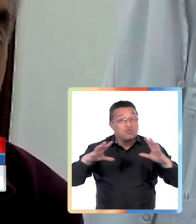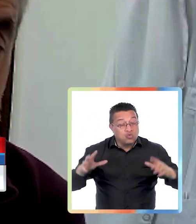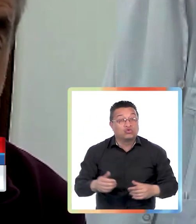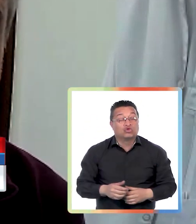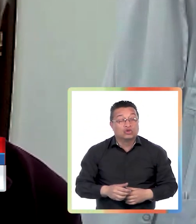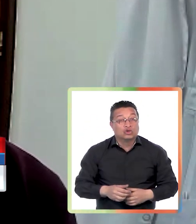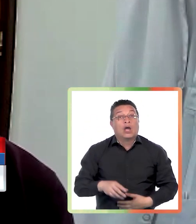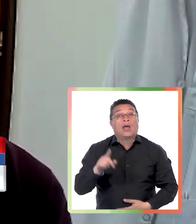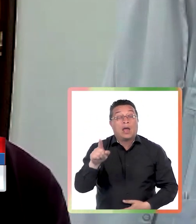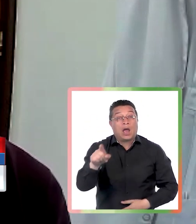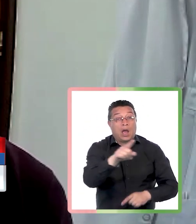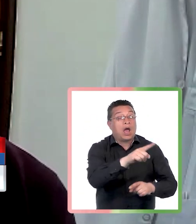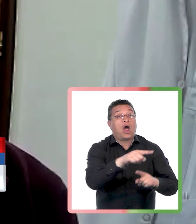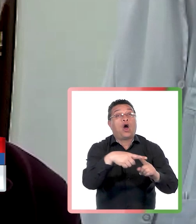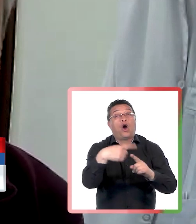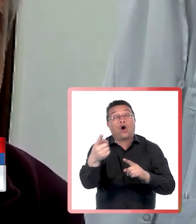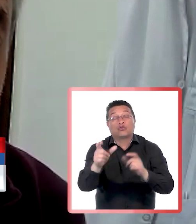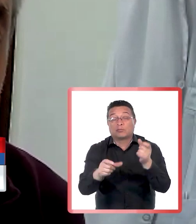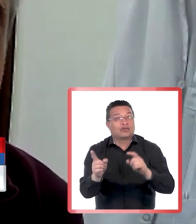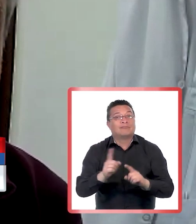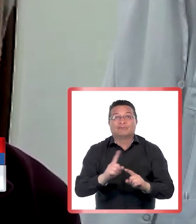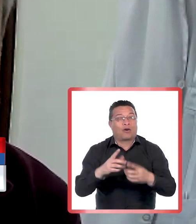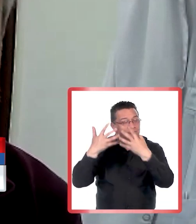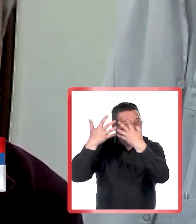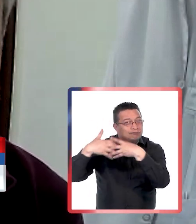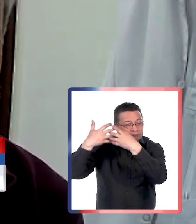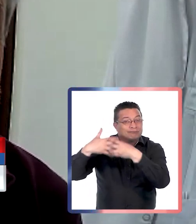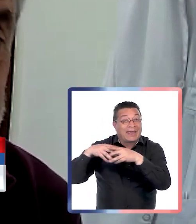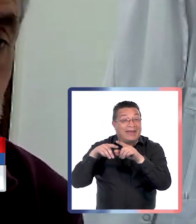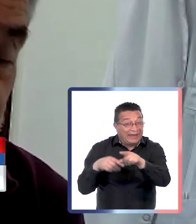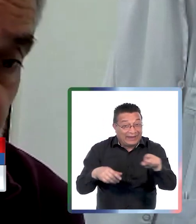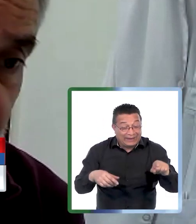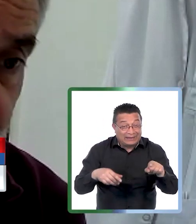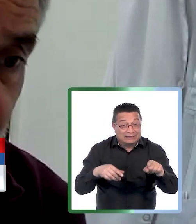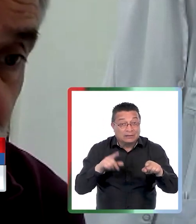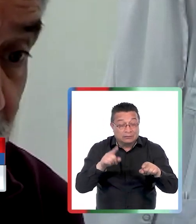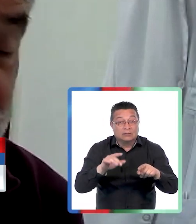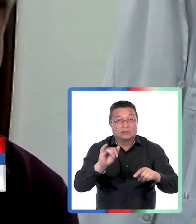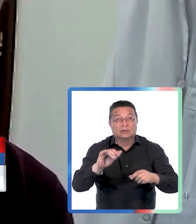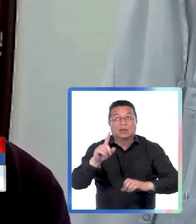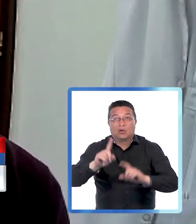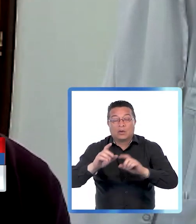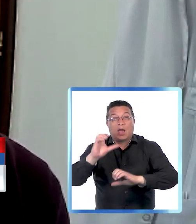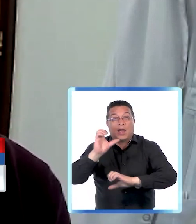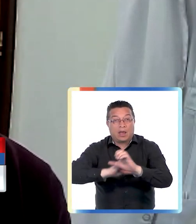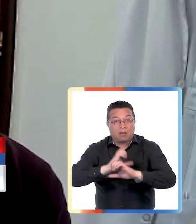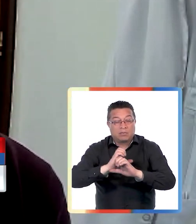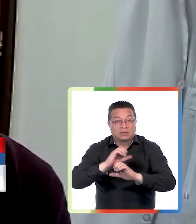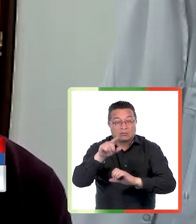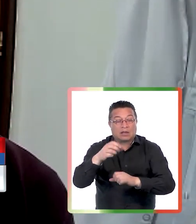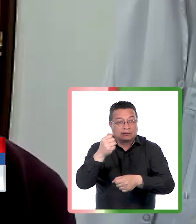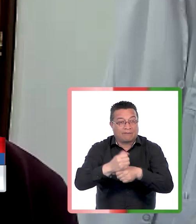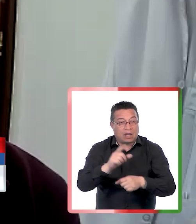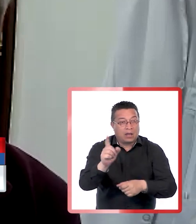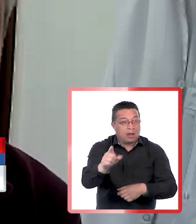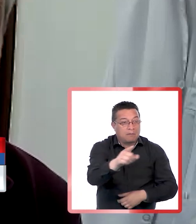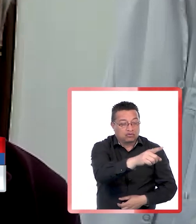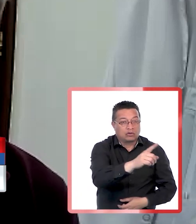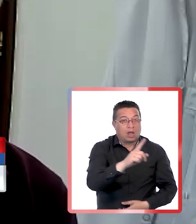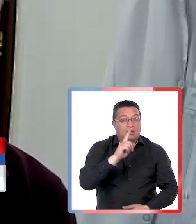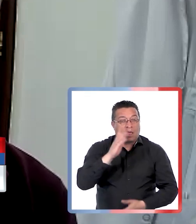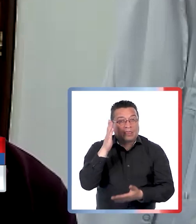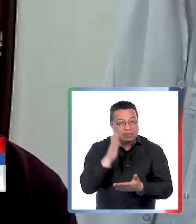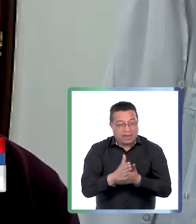habilidades cognitivas. Pero hay gente que no hace eso. Entonces, esas personas y las empresas en las cuales trabajan esas